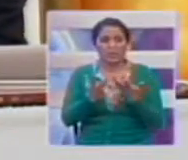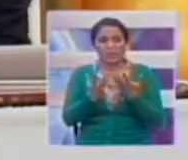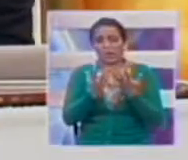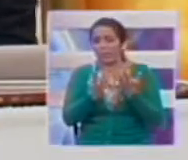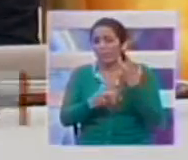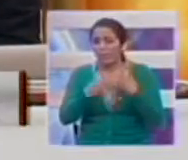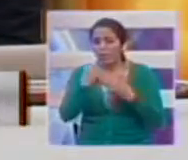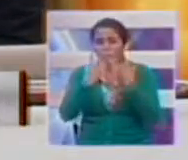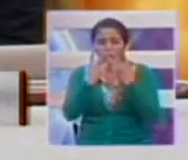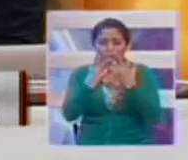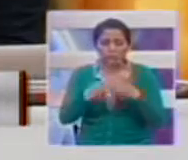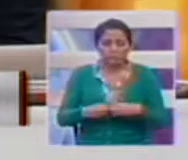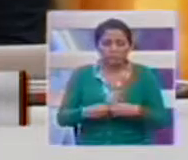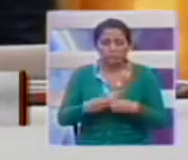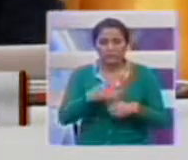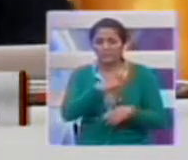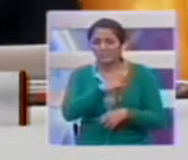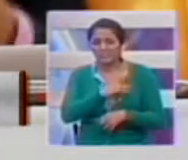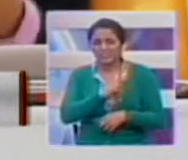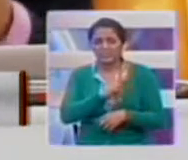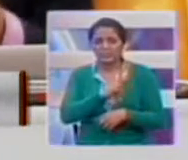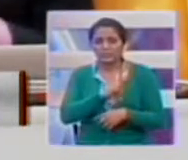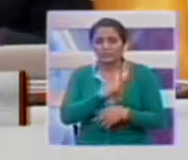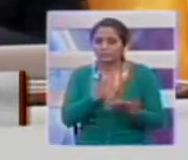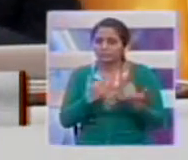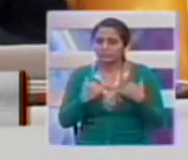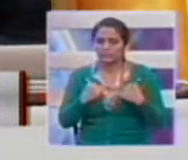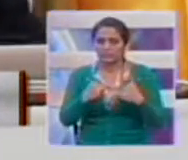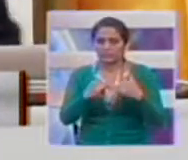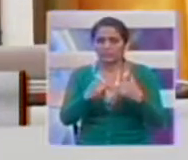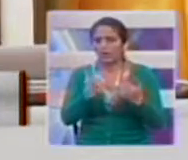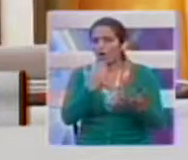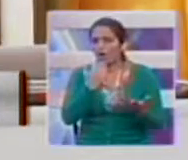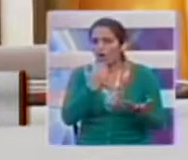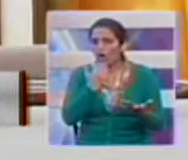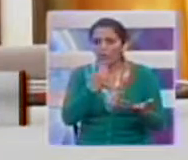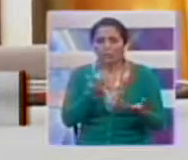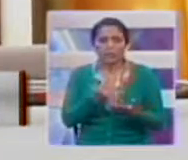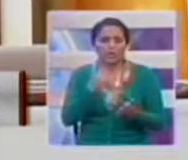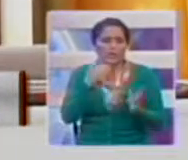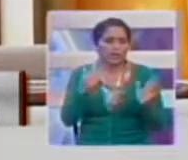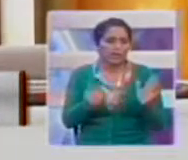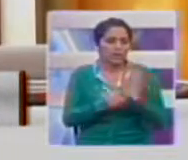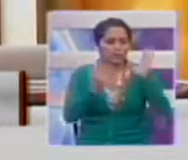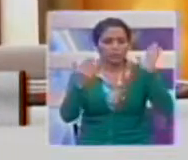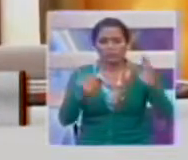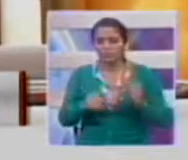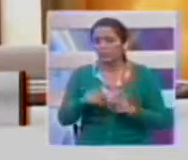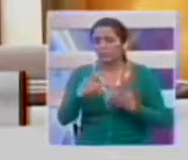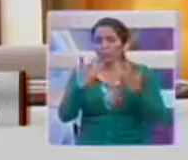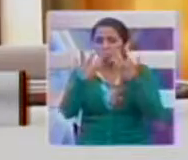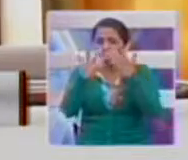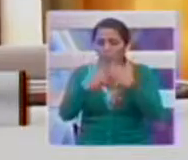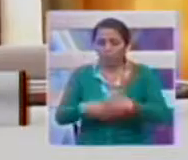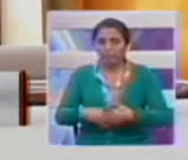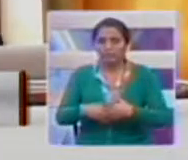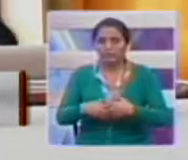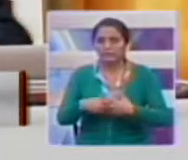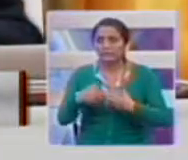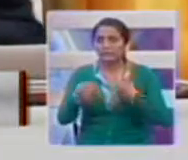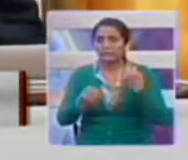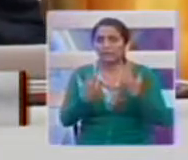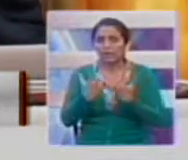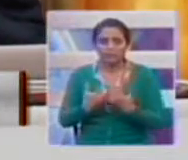está vinculado a la capacidad de respuesta, de resistir ante eventos que